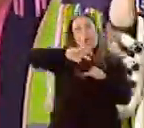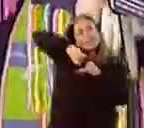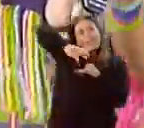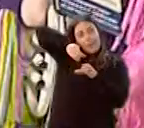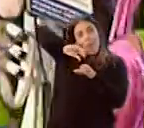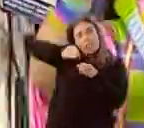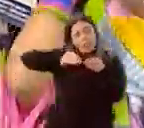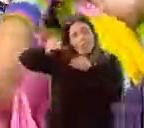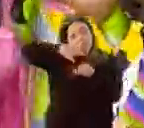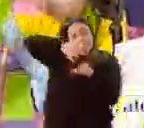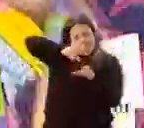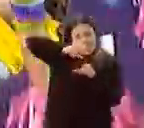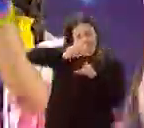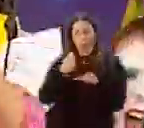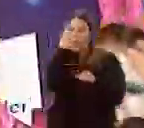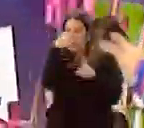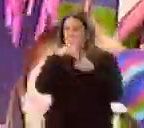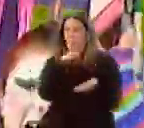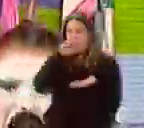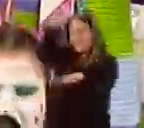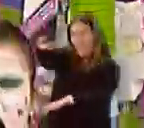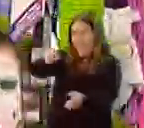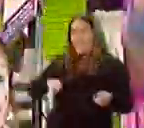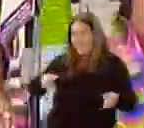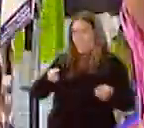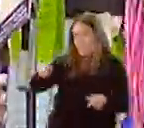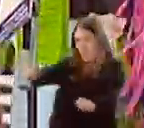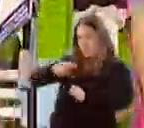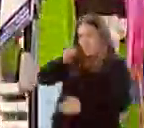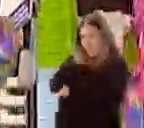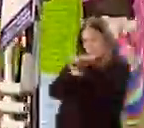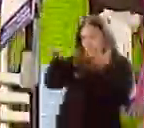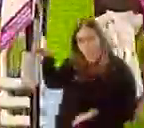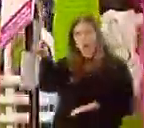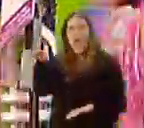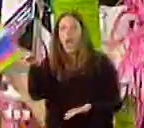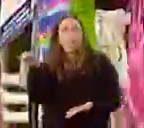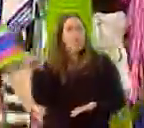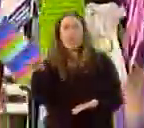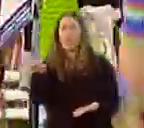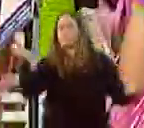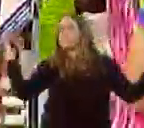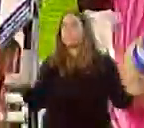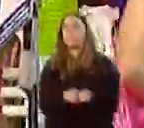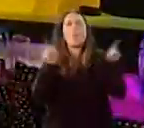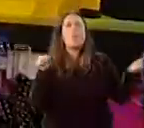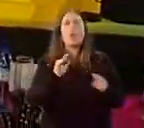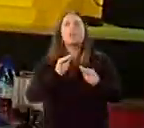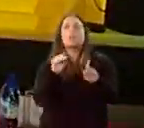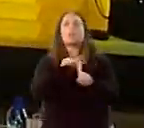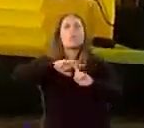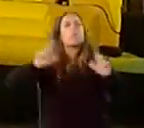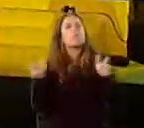plástico entregados no importa nada mi pasión social o lo que